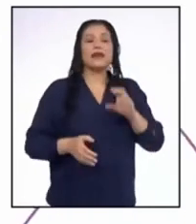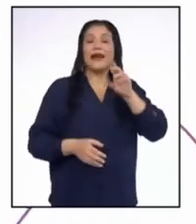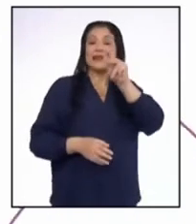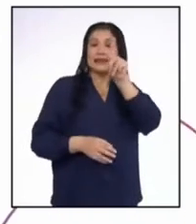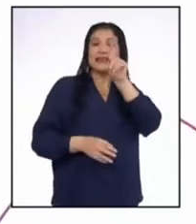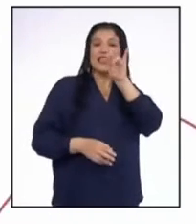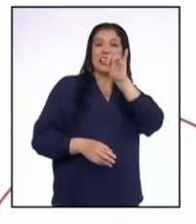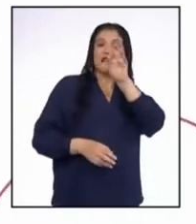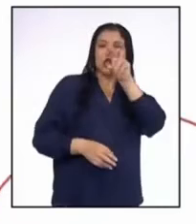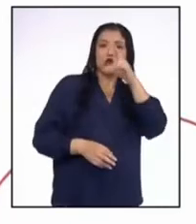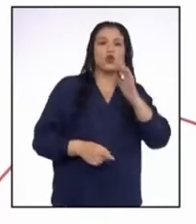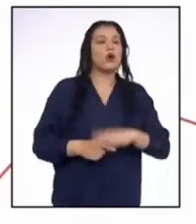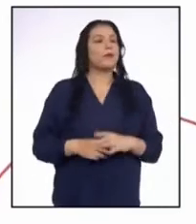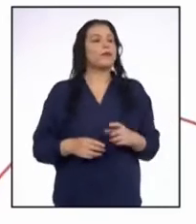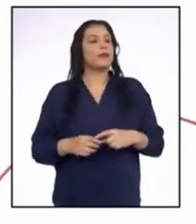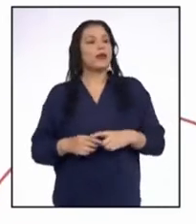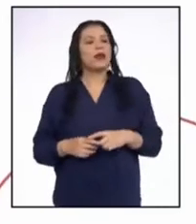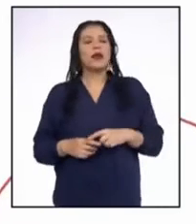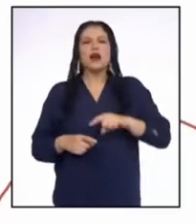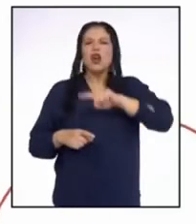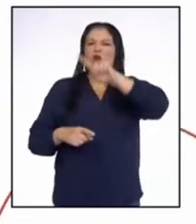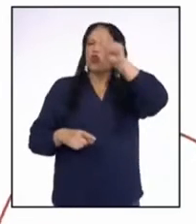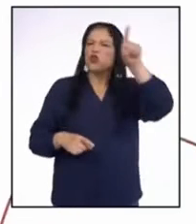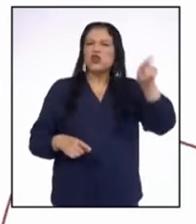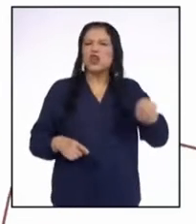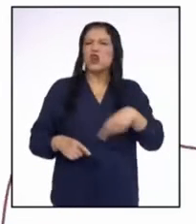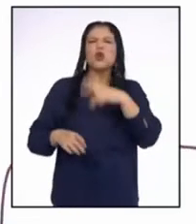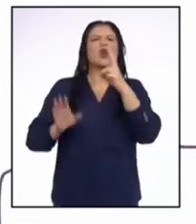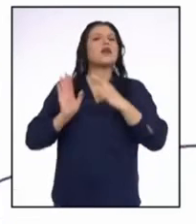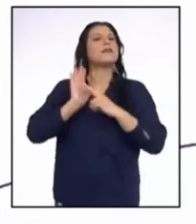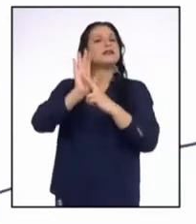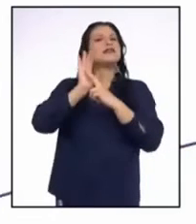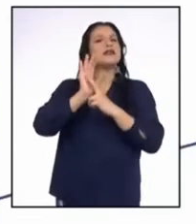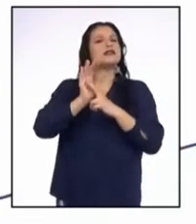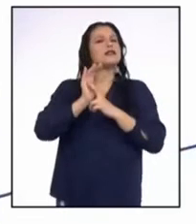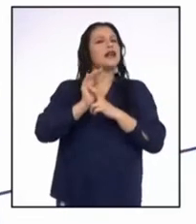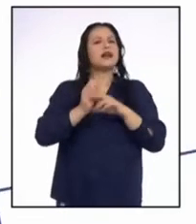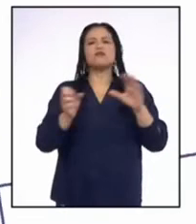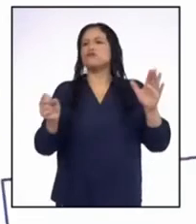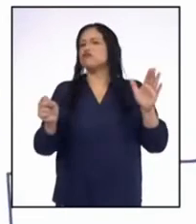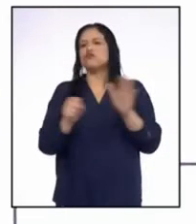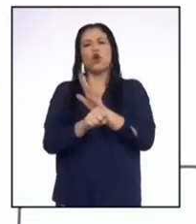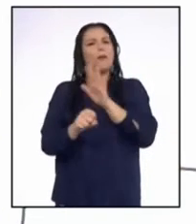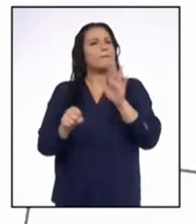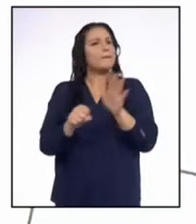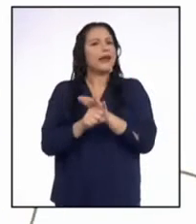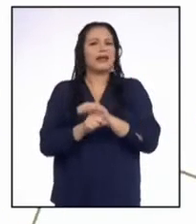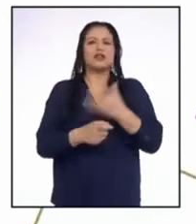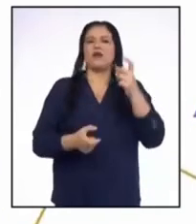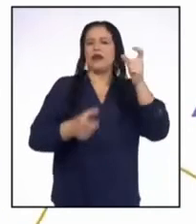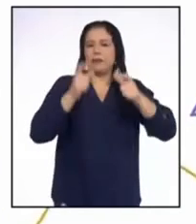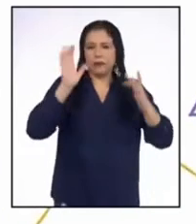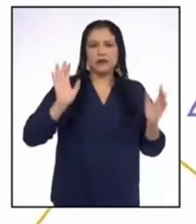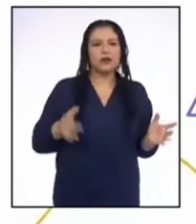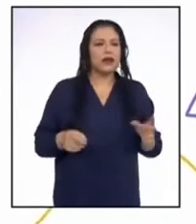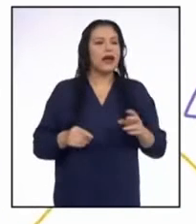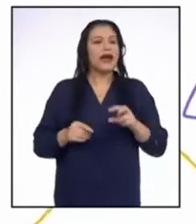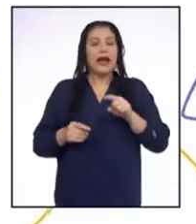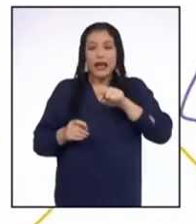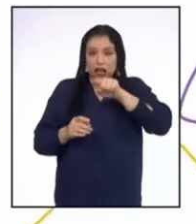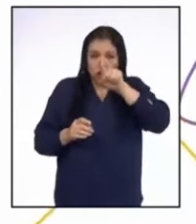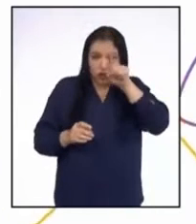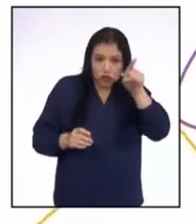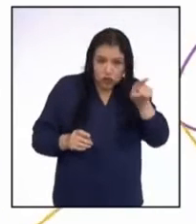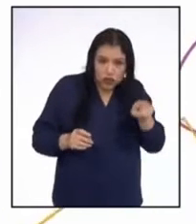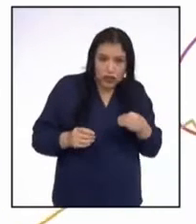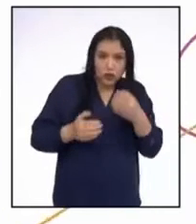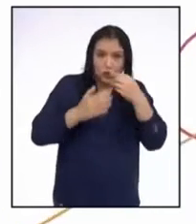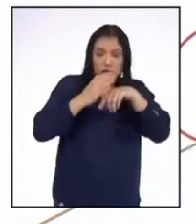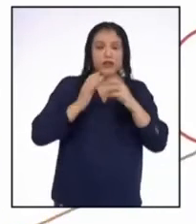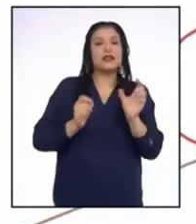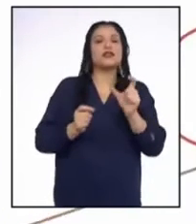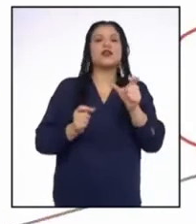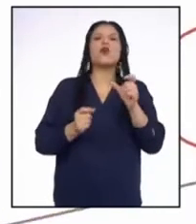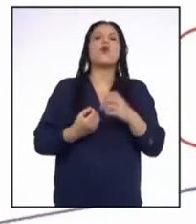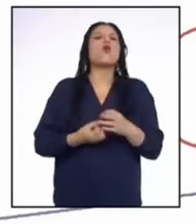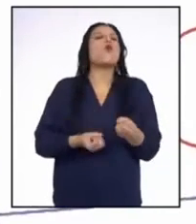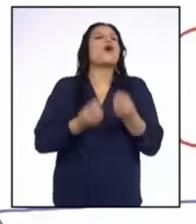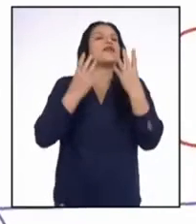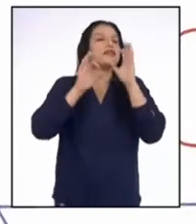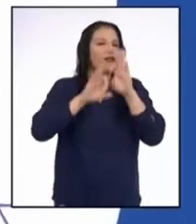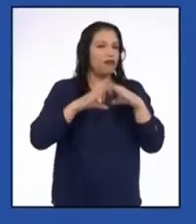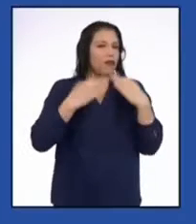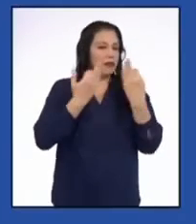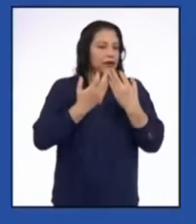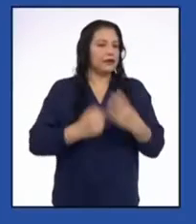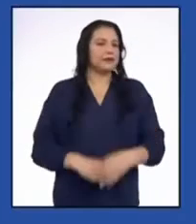Shipibo-Conibo, los círculos grandes representan el total de la población y los círculos pequeños representan la muestra de 20 familias por comunidad.